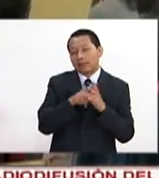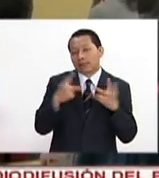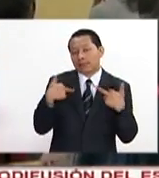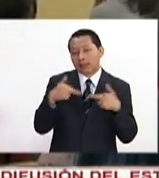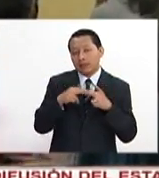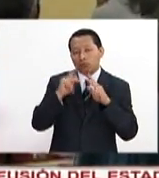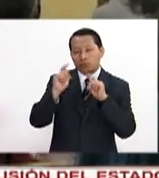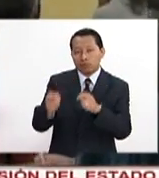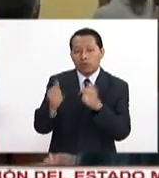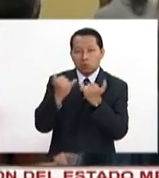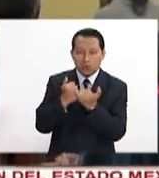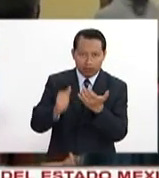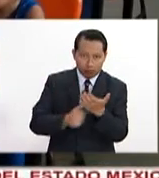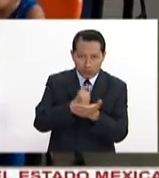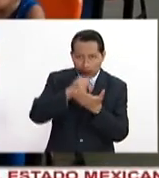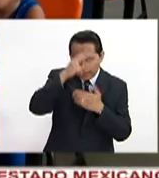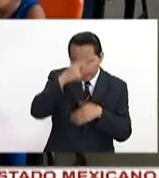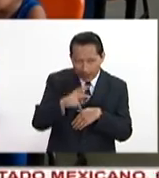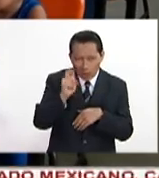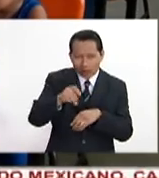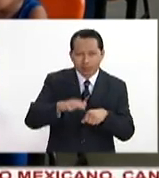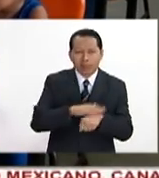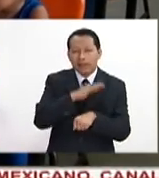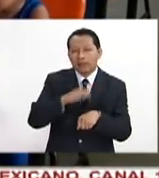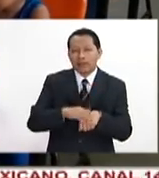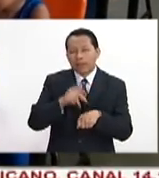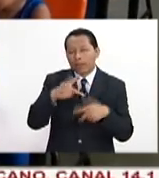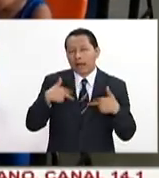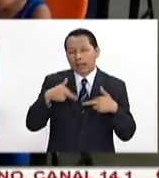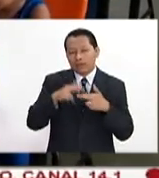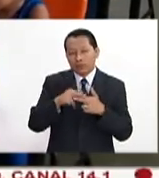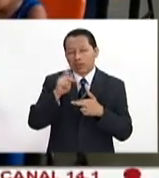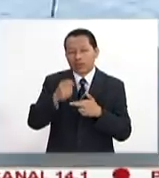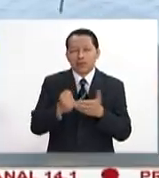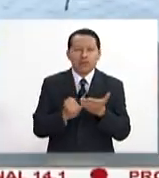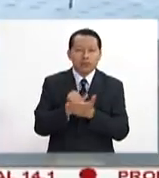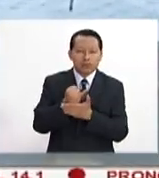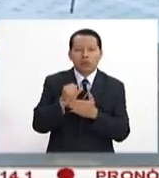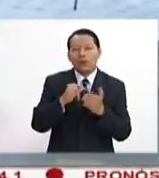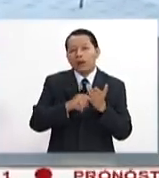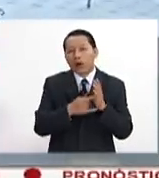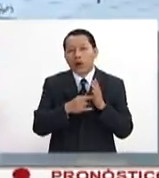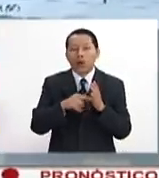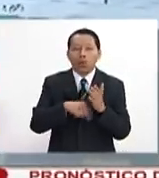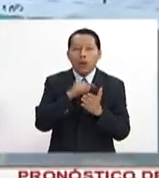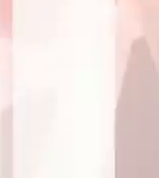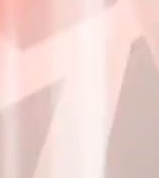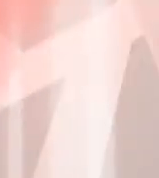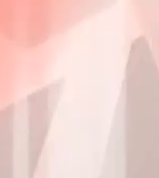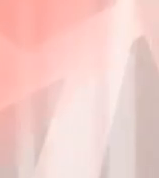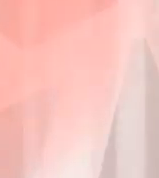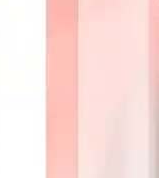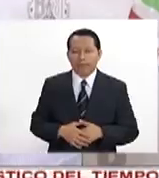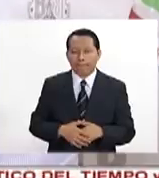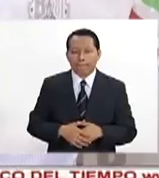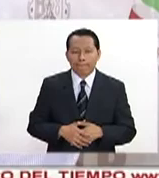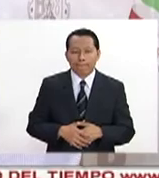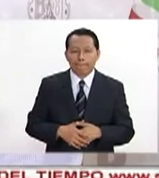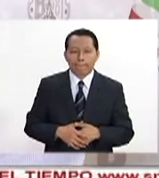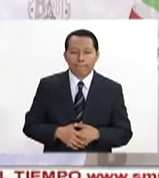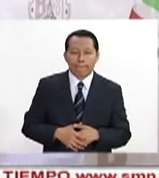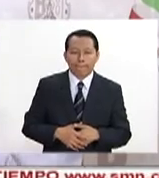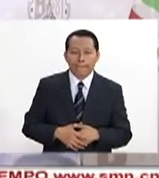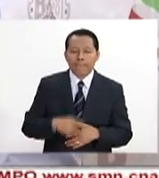manera que en la Ciudad de México fueron los maestros quienes decidieron el plantel y el horario. Los que aprueban